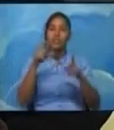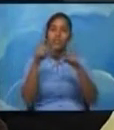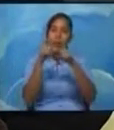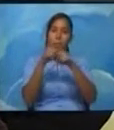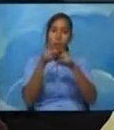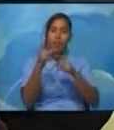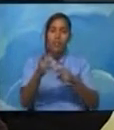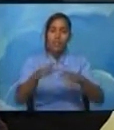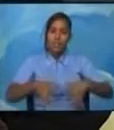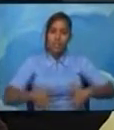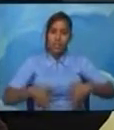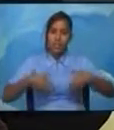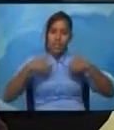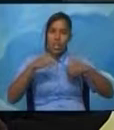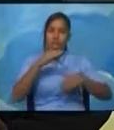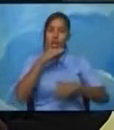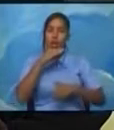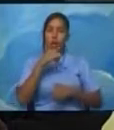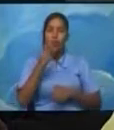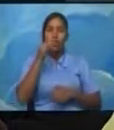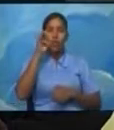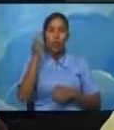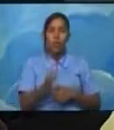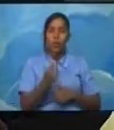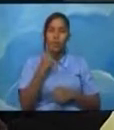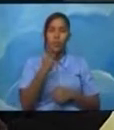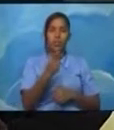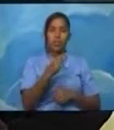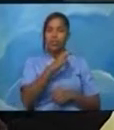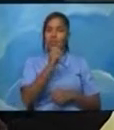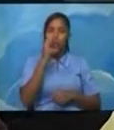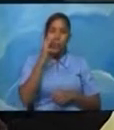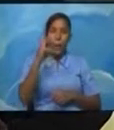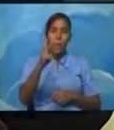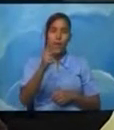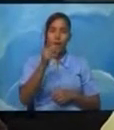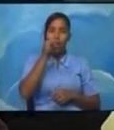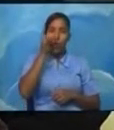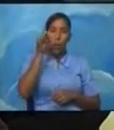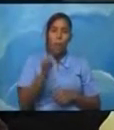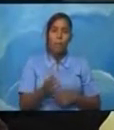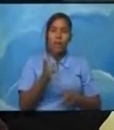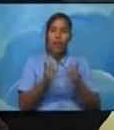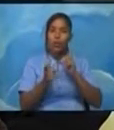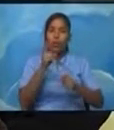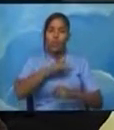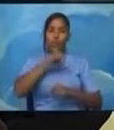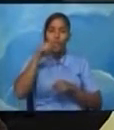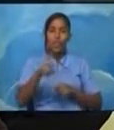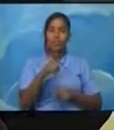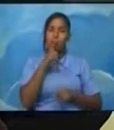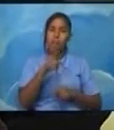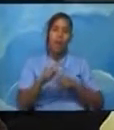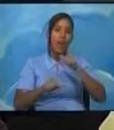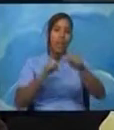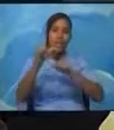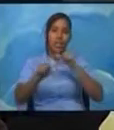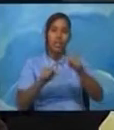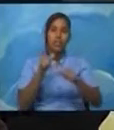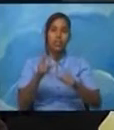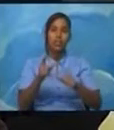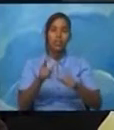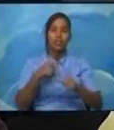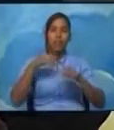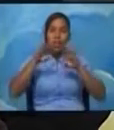se enojó y juró diciendo: no verá hombre alguno de estos, de esta mala generación, la